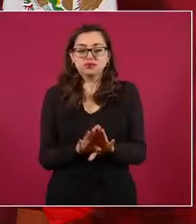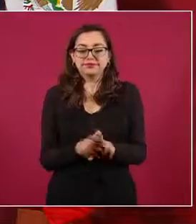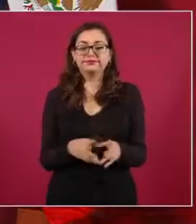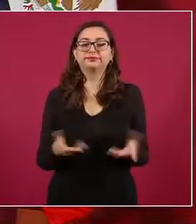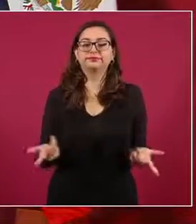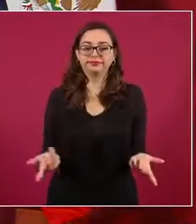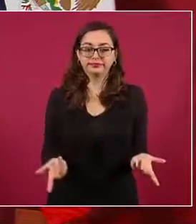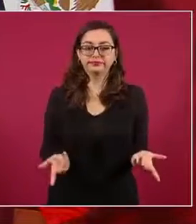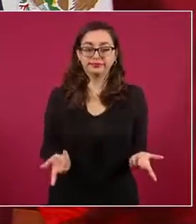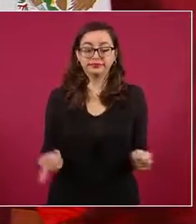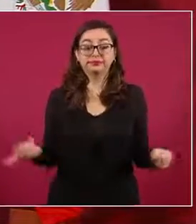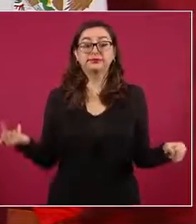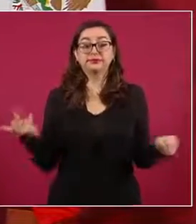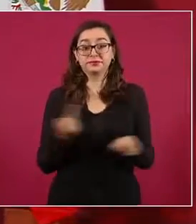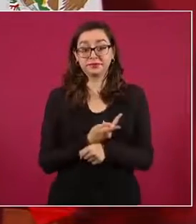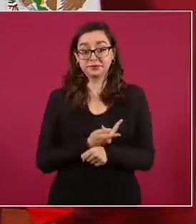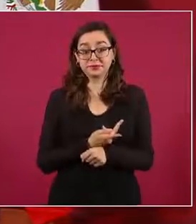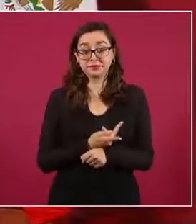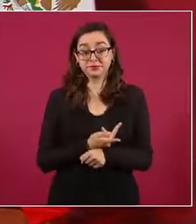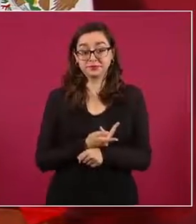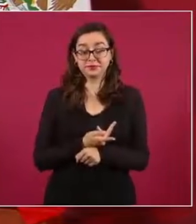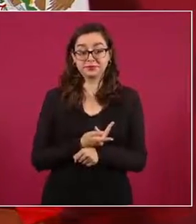Entonces los progres, ¿no?